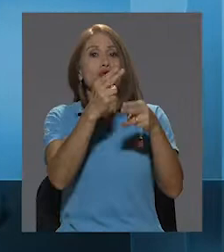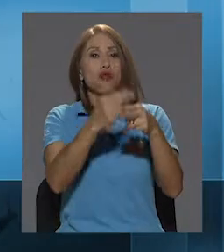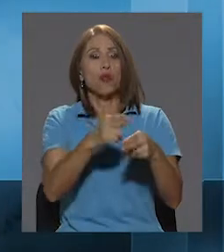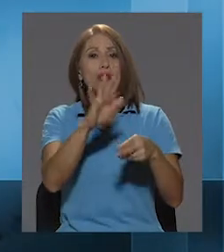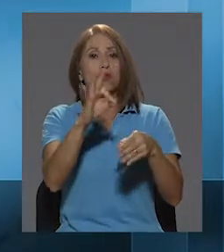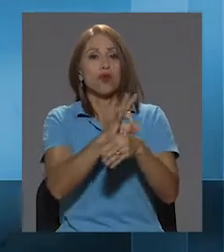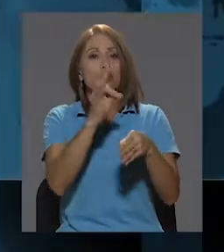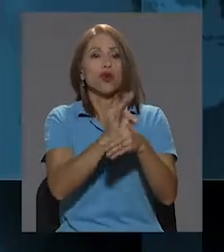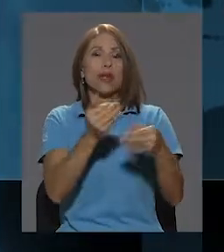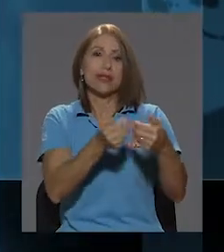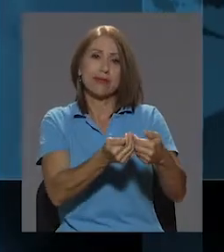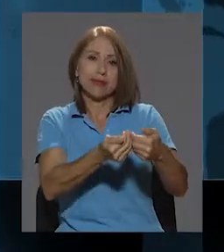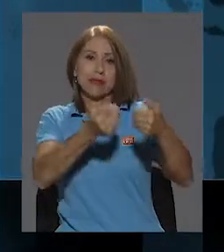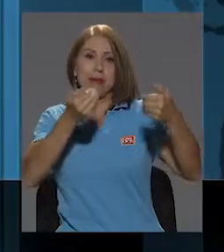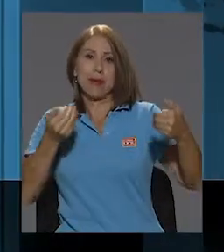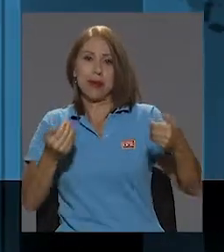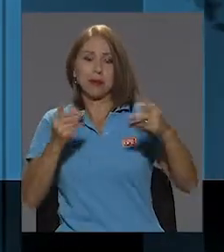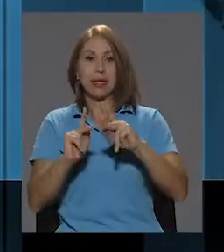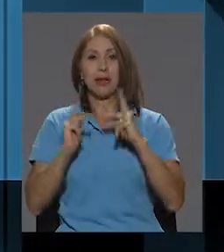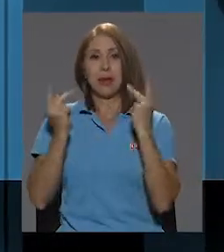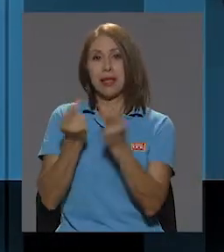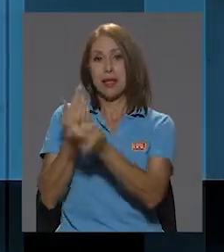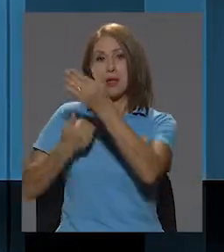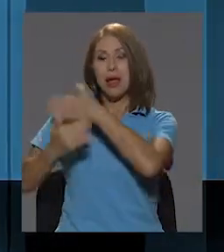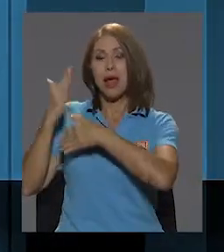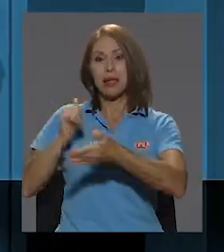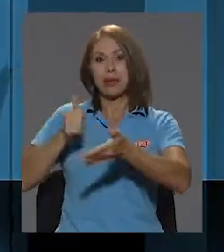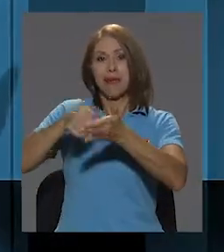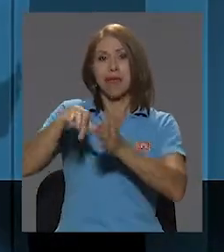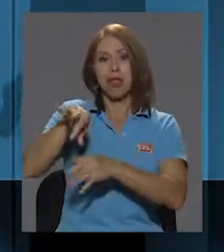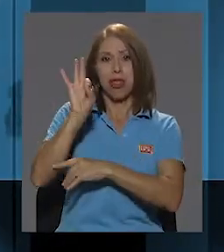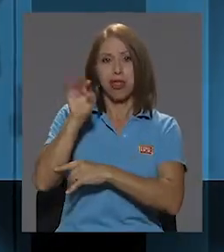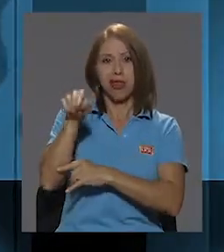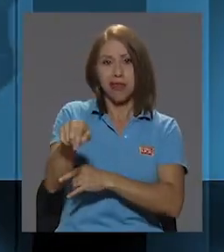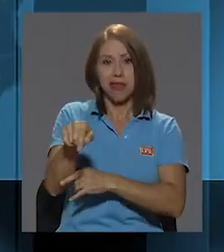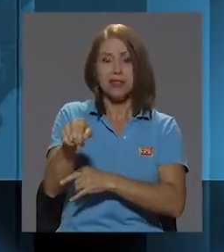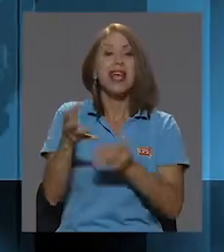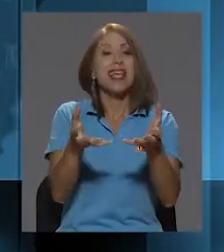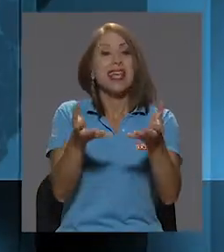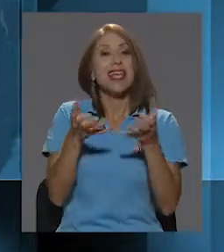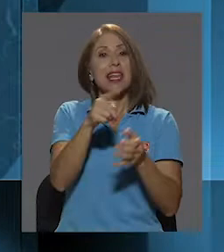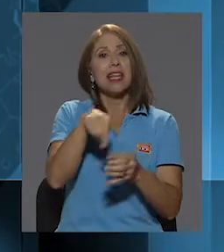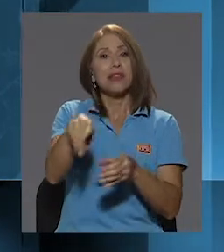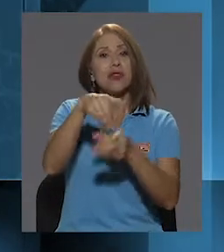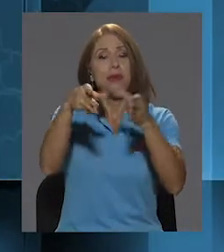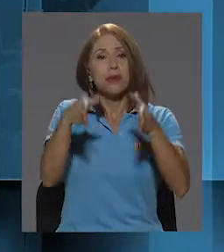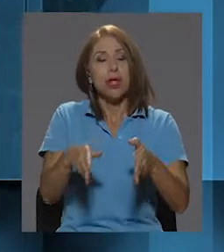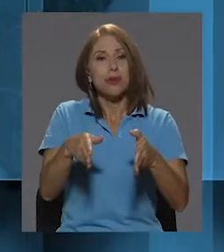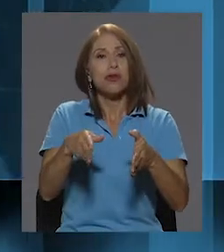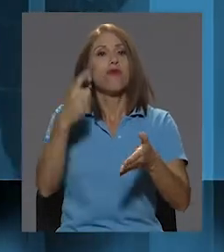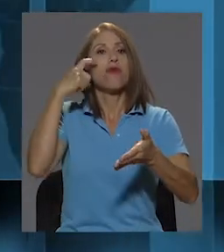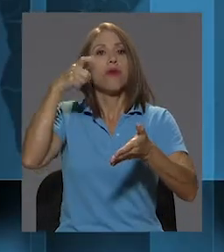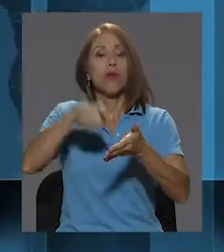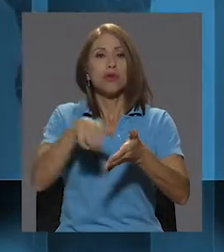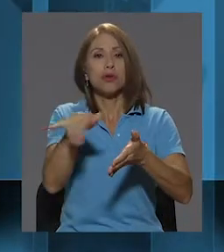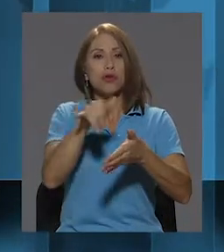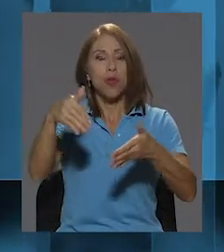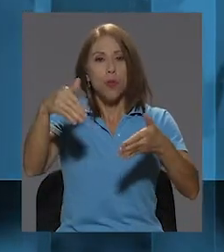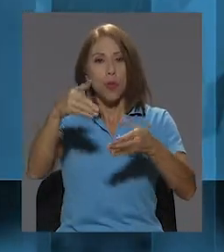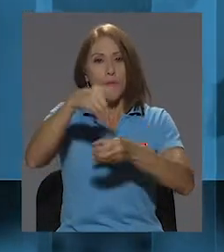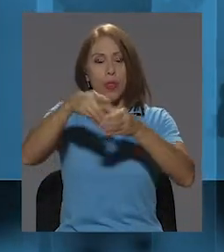nombres y funciones del partido por el cual fueron electos y ser reconocidos como diputados de Nueva